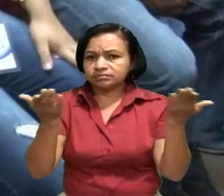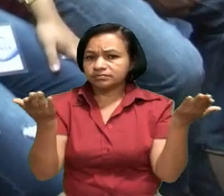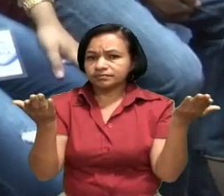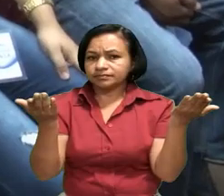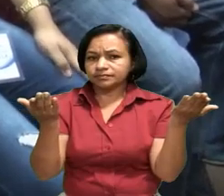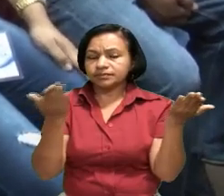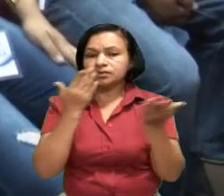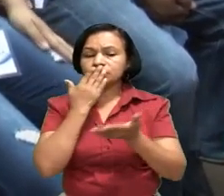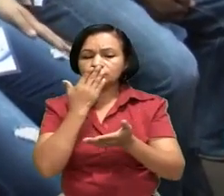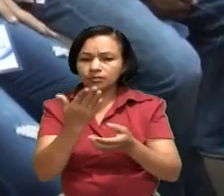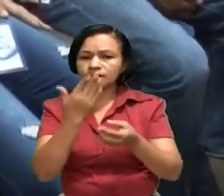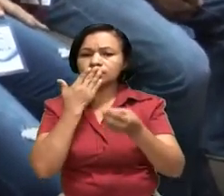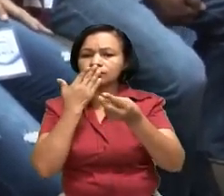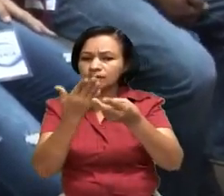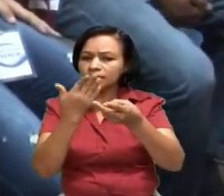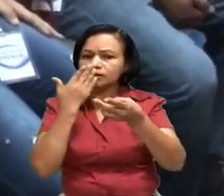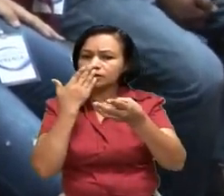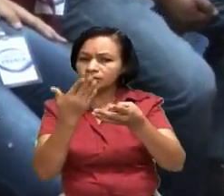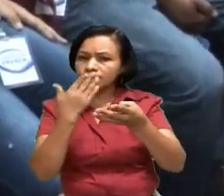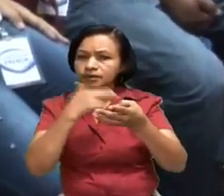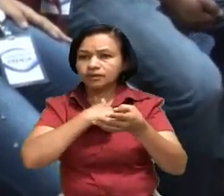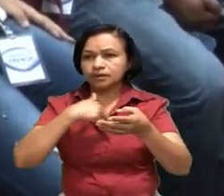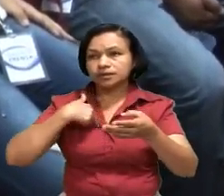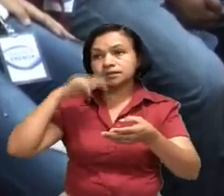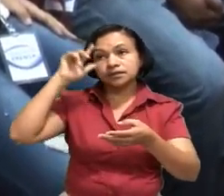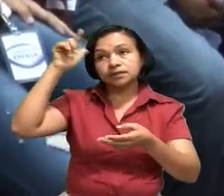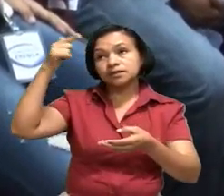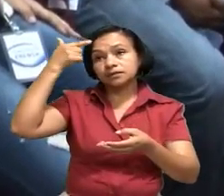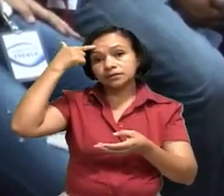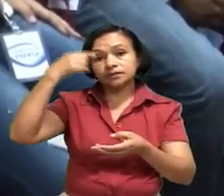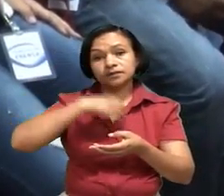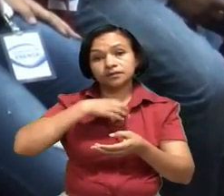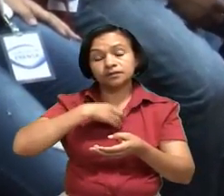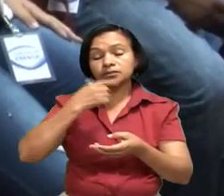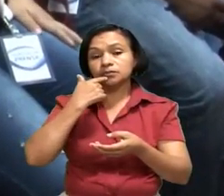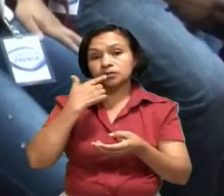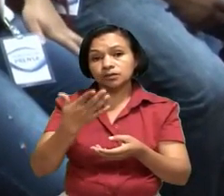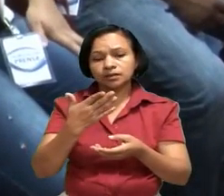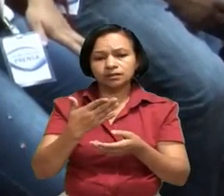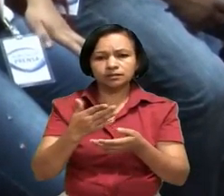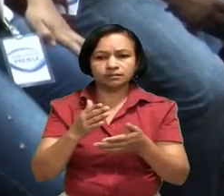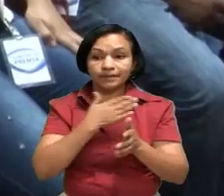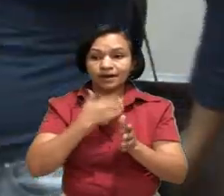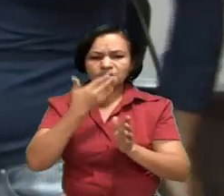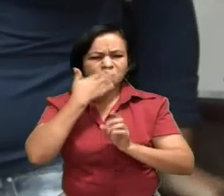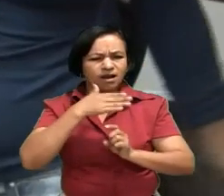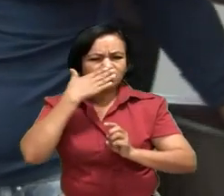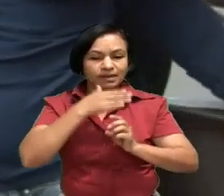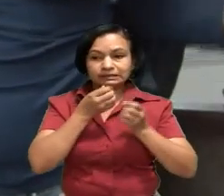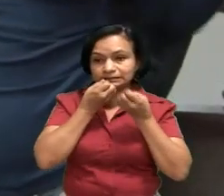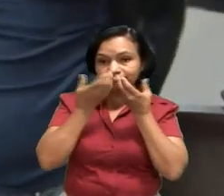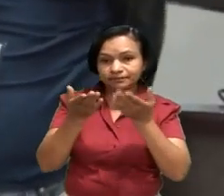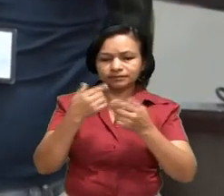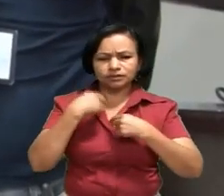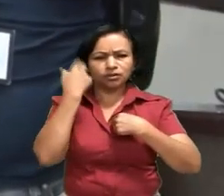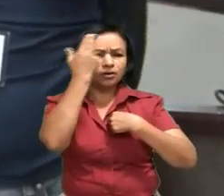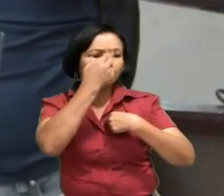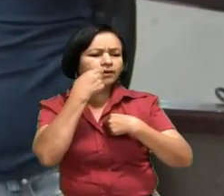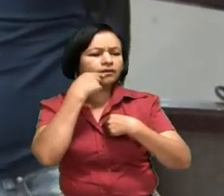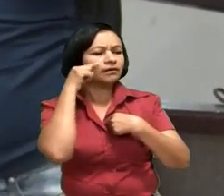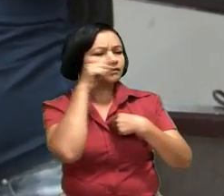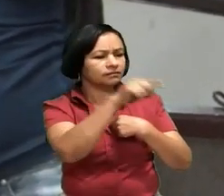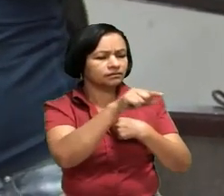lo bueno que hacía este gobierno y por qué no lo malo entonces le revertir la pregunta